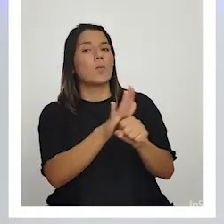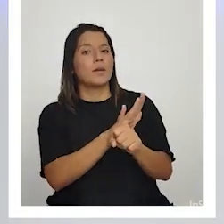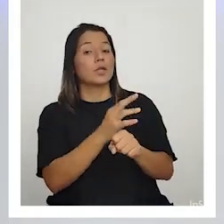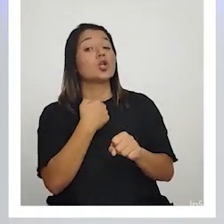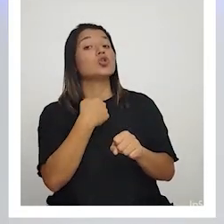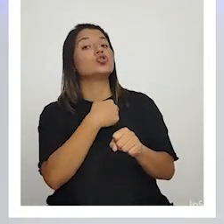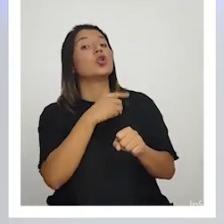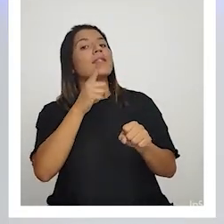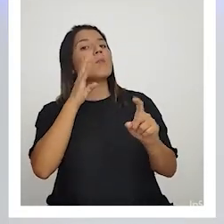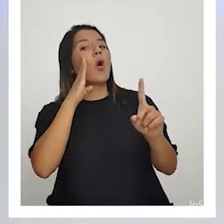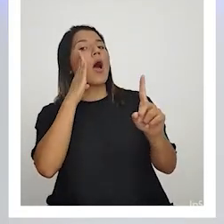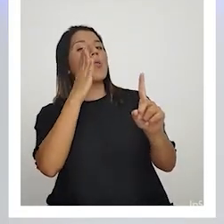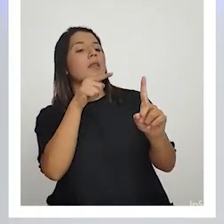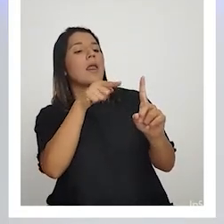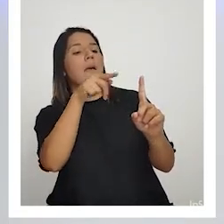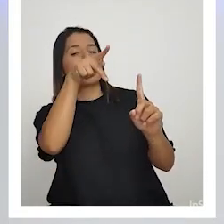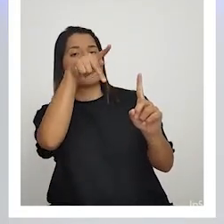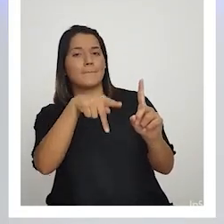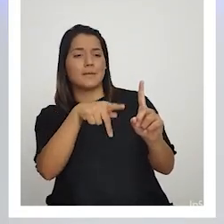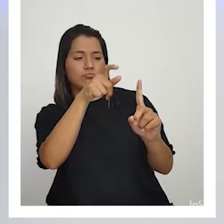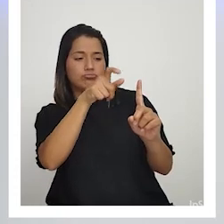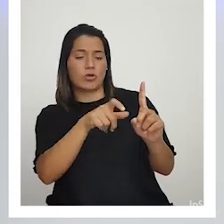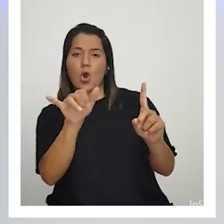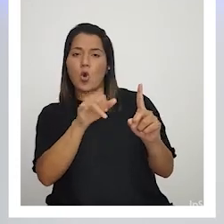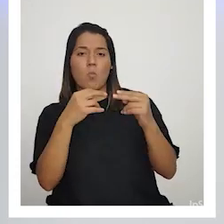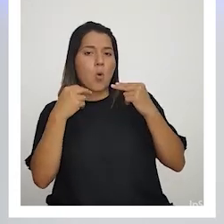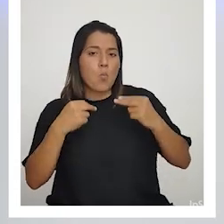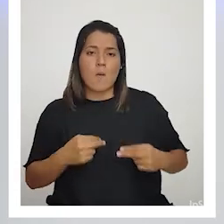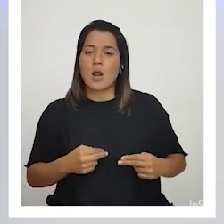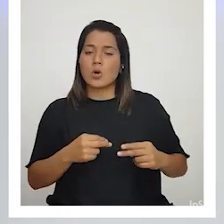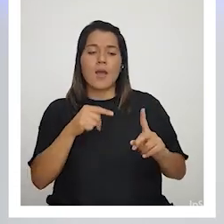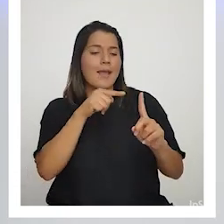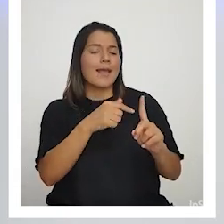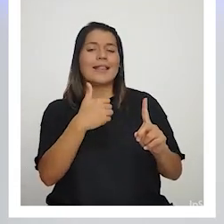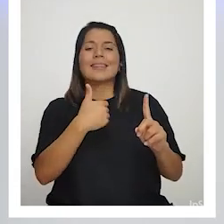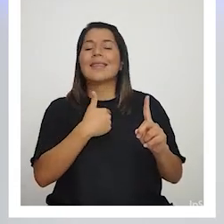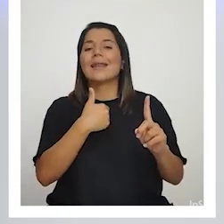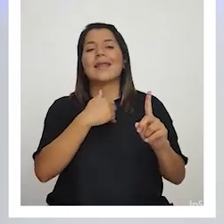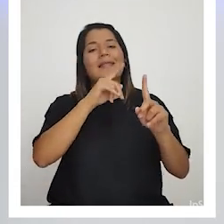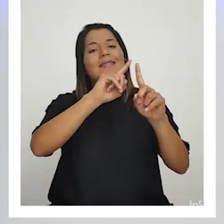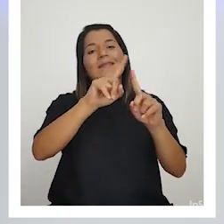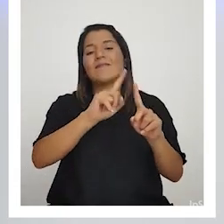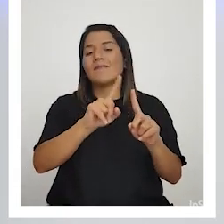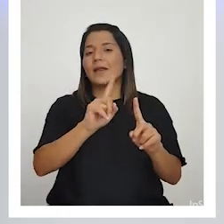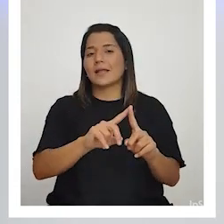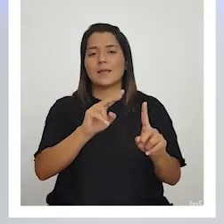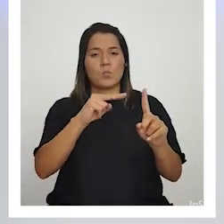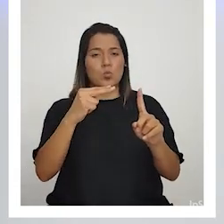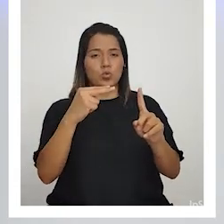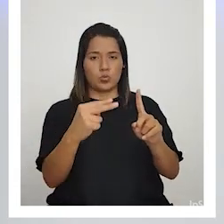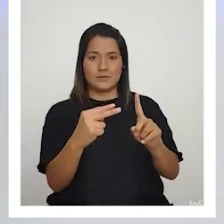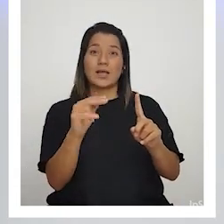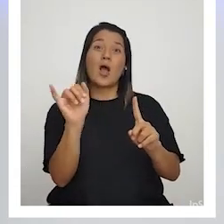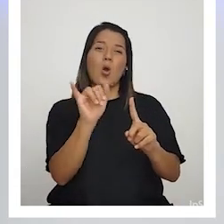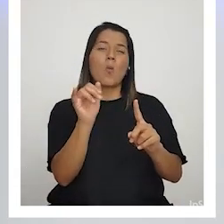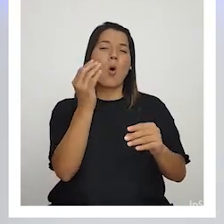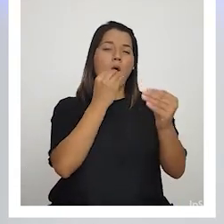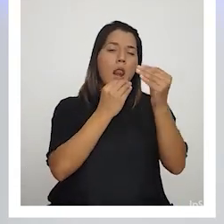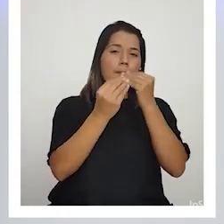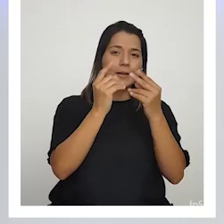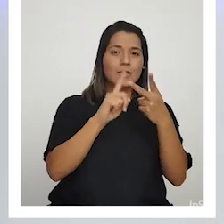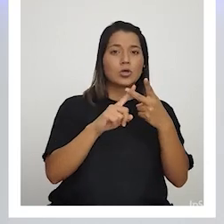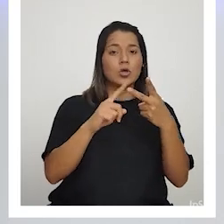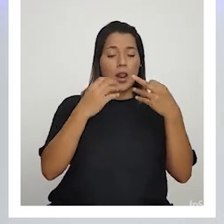como un ser humano que integra diferentes aspectos de su vida, no solamente la alimentación, su aspecto físico,